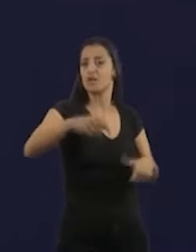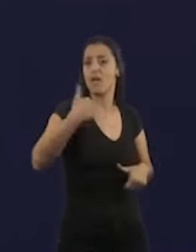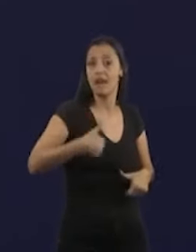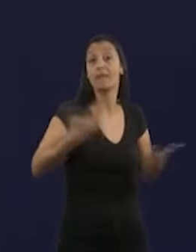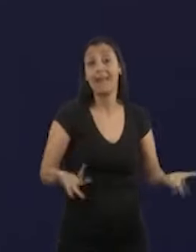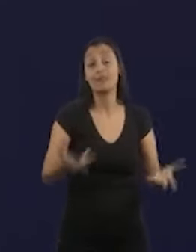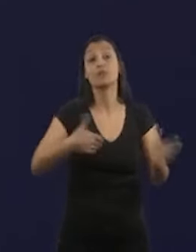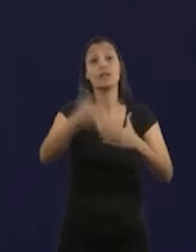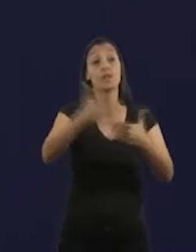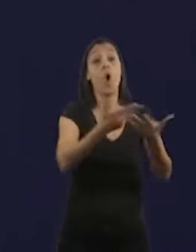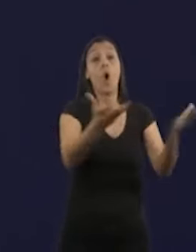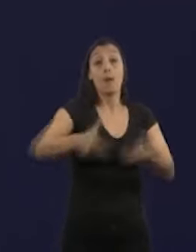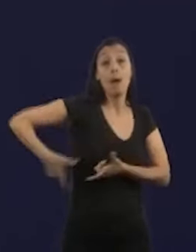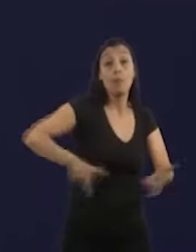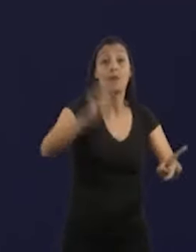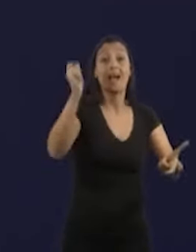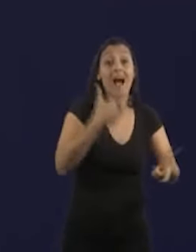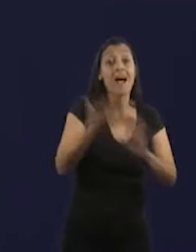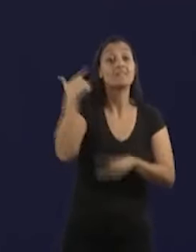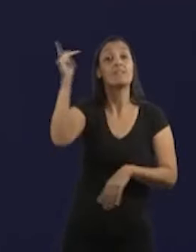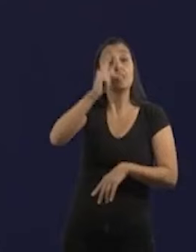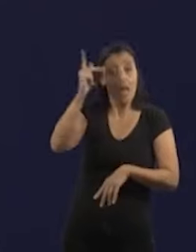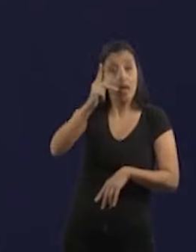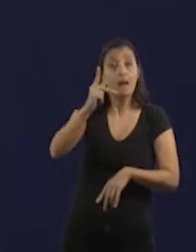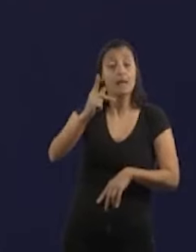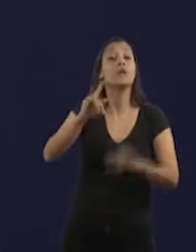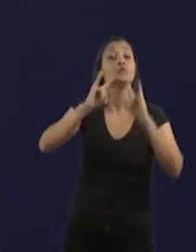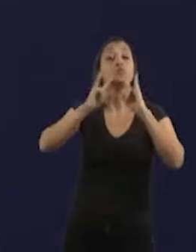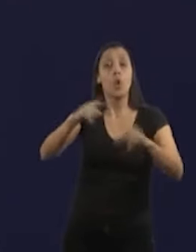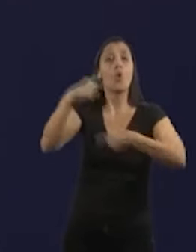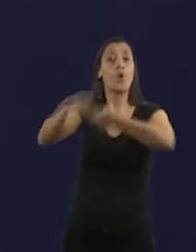Kirchner será completada por el presidente Javier Milei.